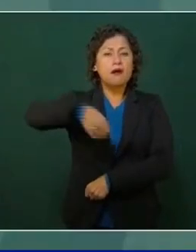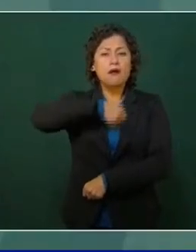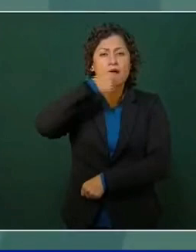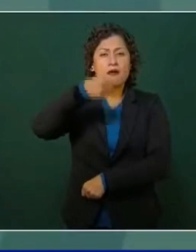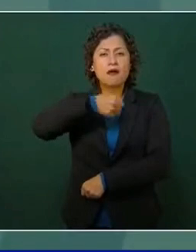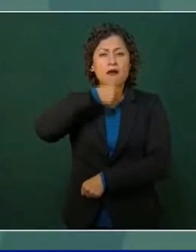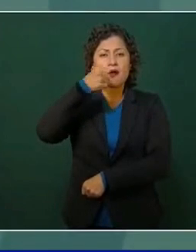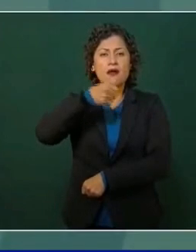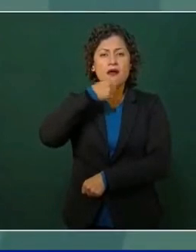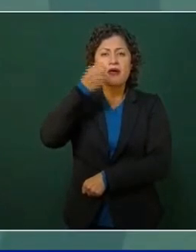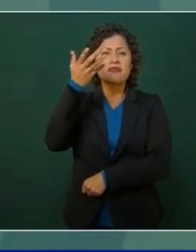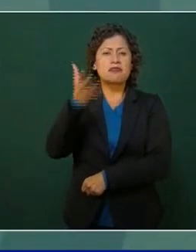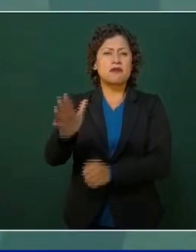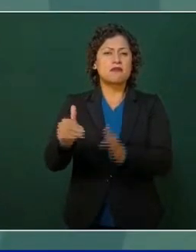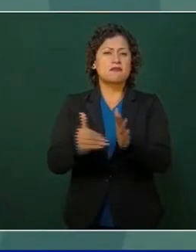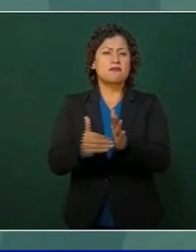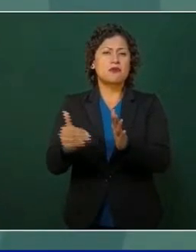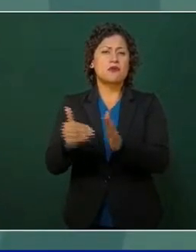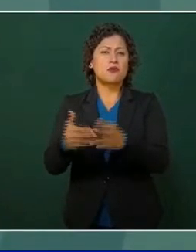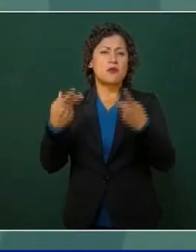Todos.